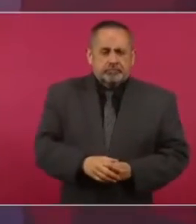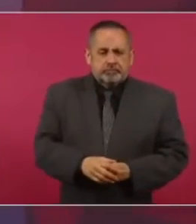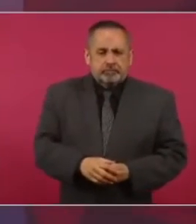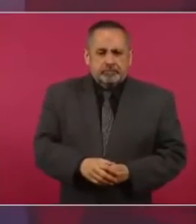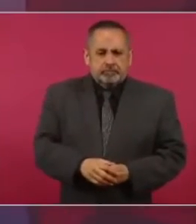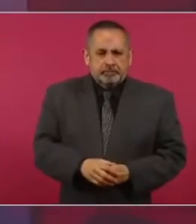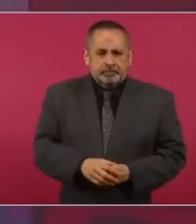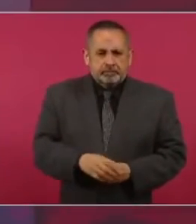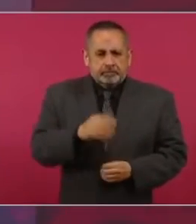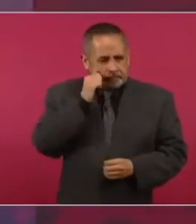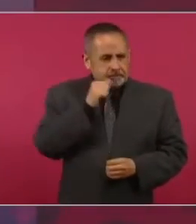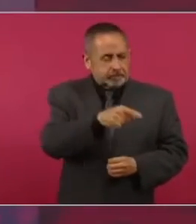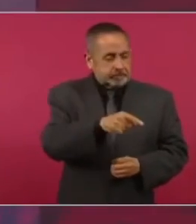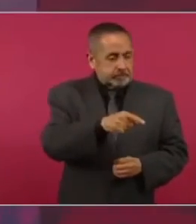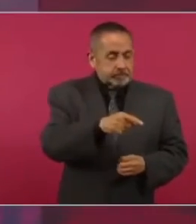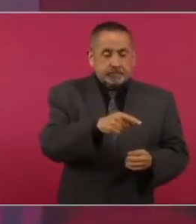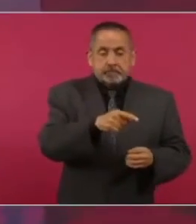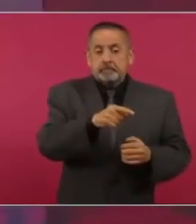Y al final lo ejercido